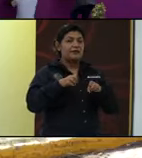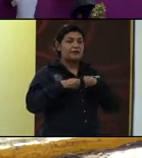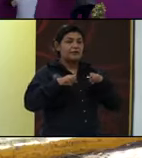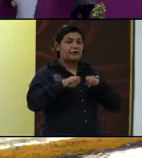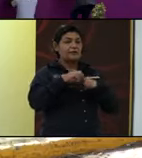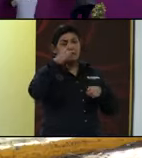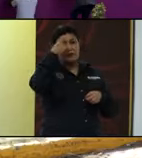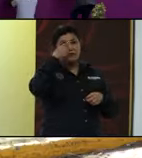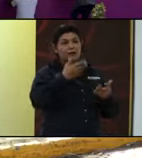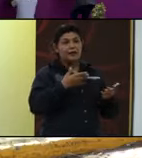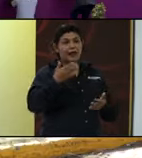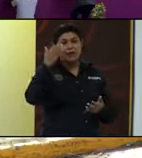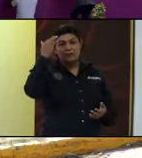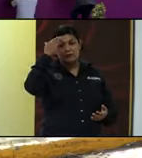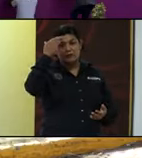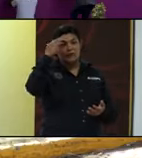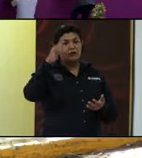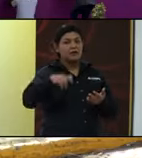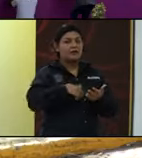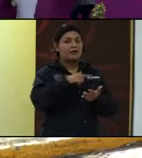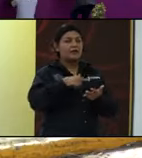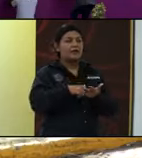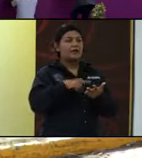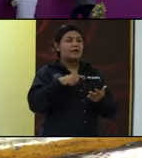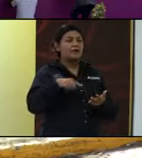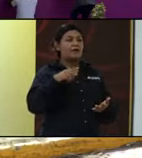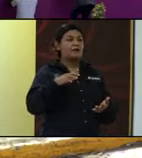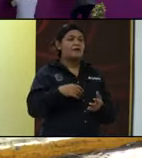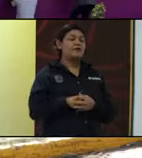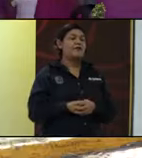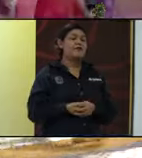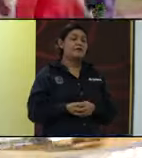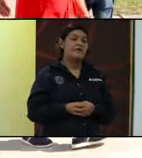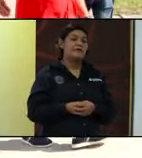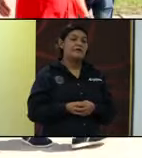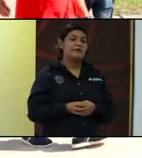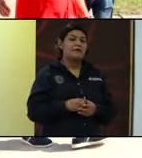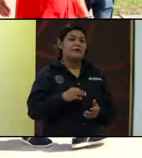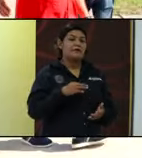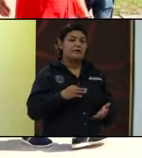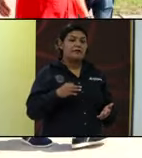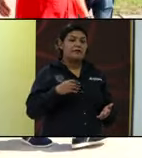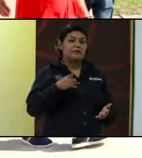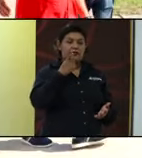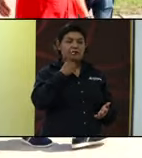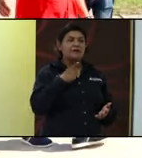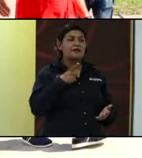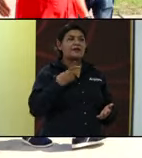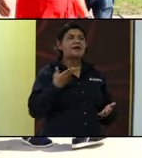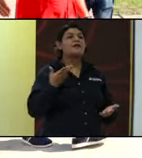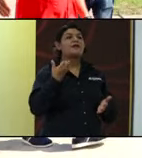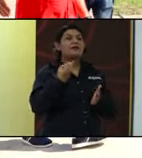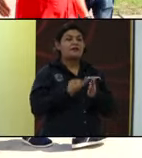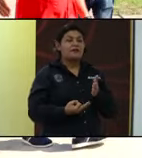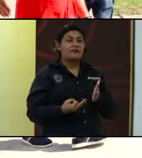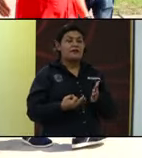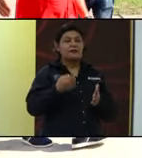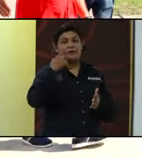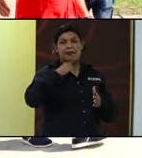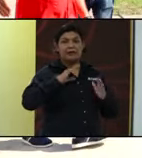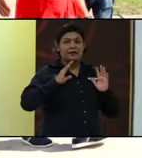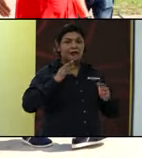que conozcan las instalaciones que están ahí en Los Ábalos y pues que nos digan también qué es lo que nos falta para